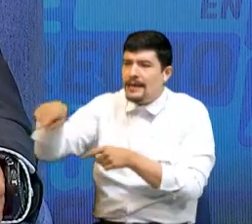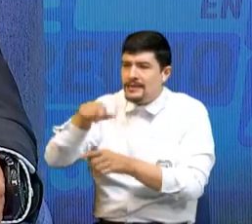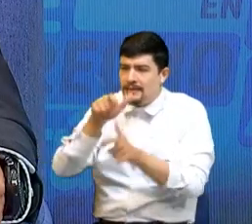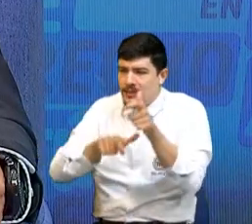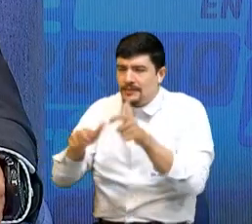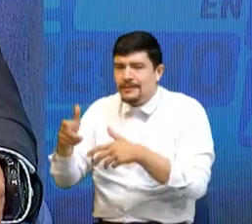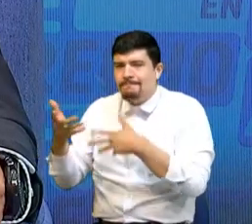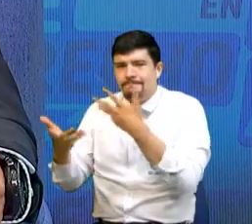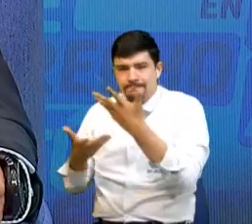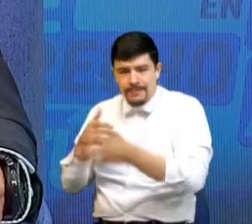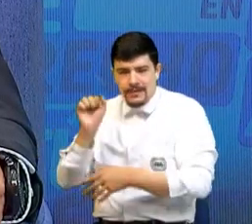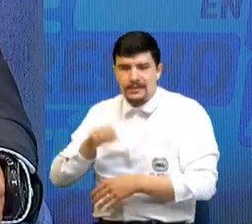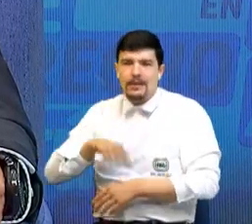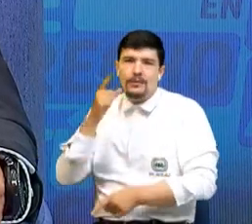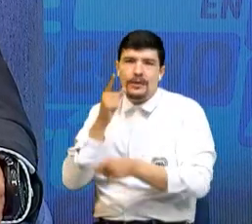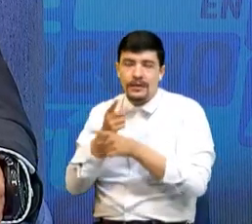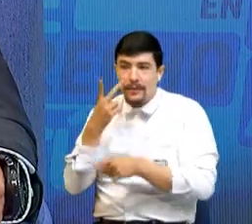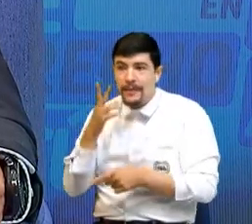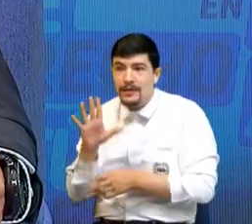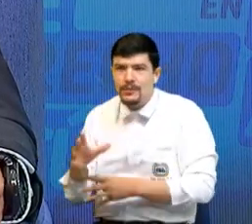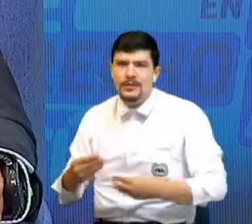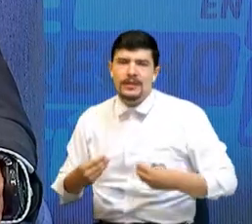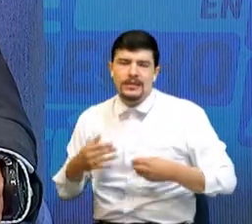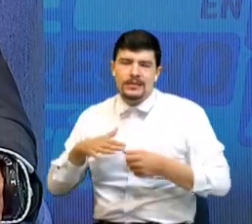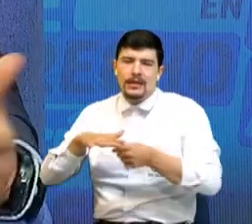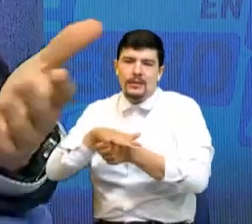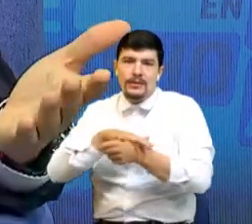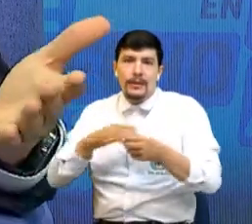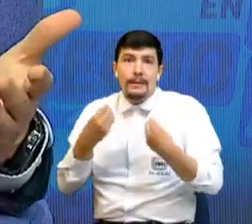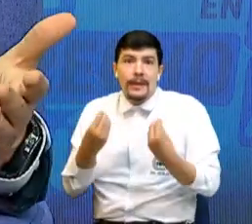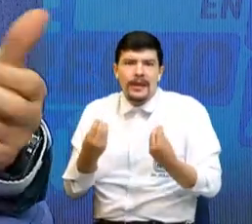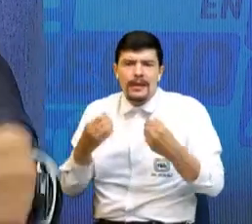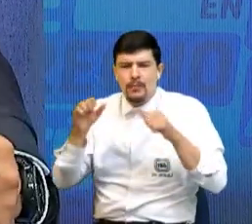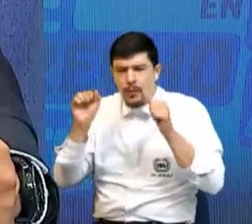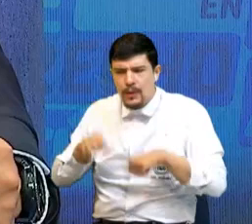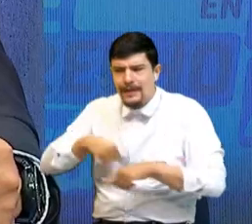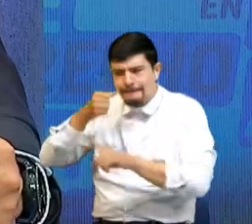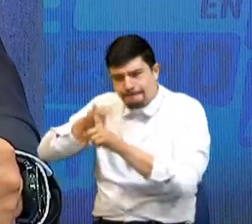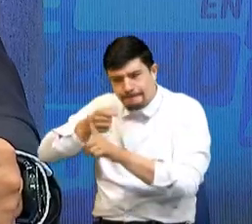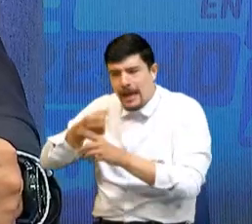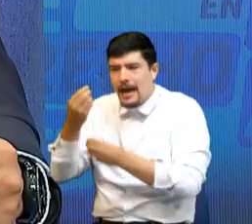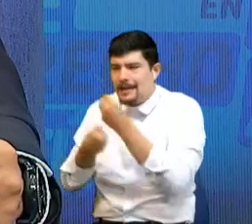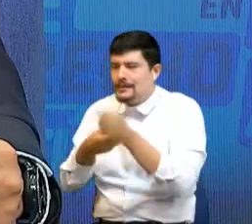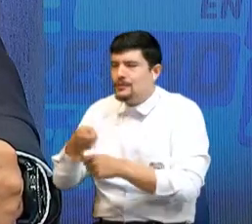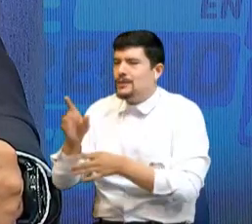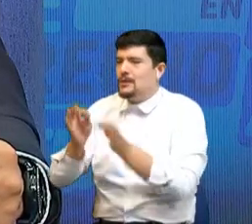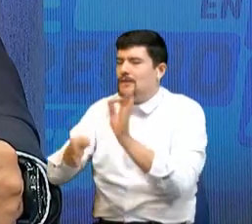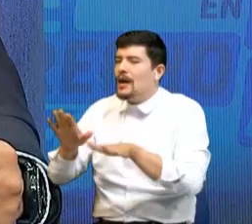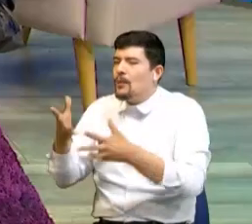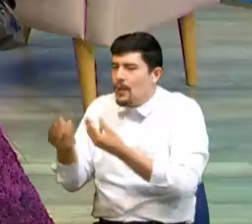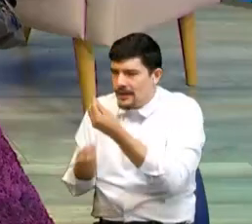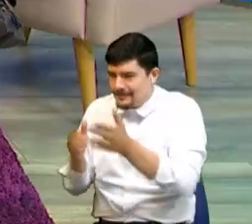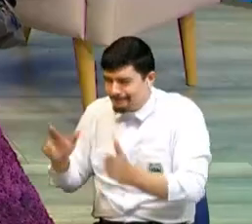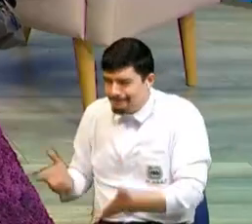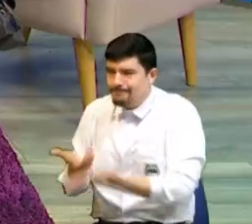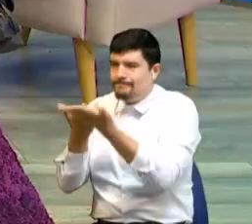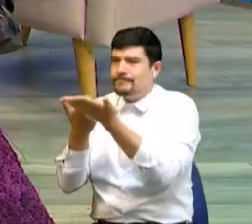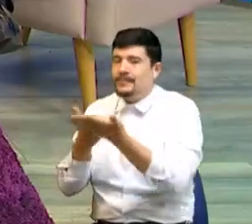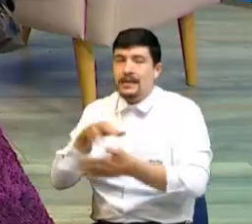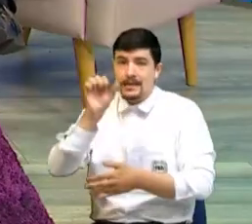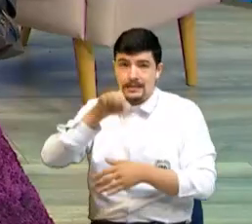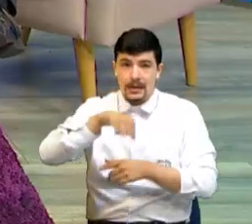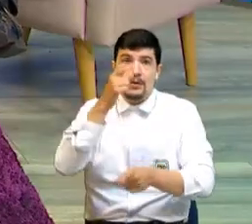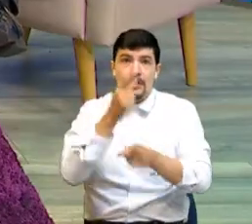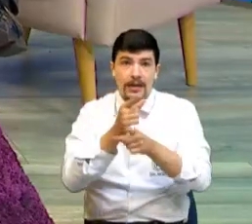que infortunadamente vivió esta situación para poder tratar de alguna manera hacer justicia? Sí, mira, ahí hay un